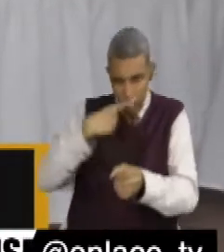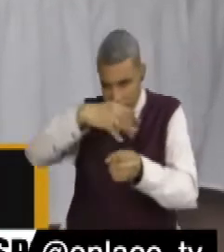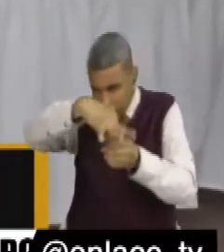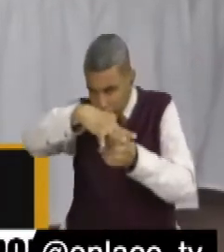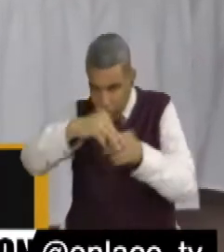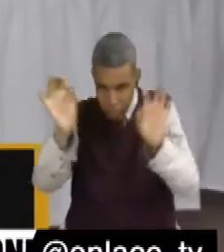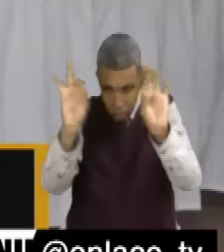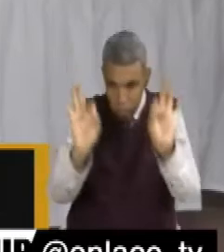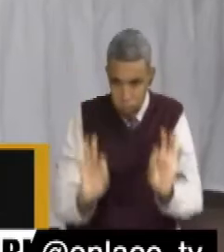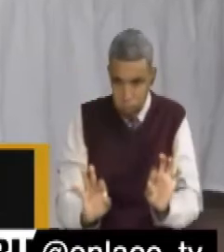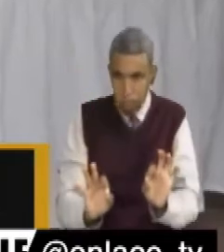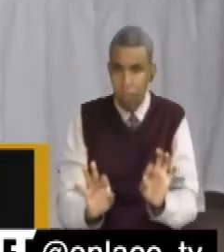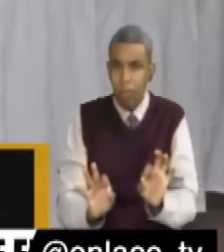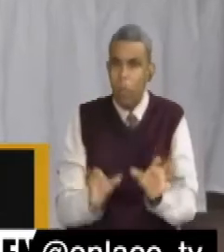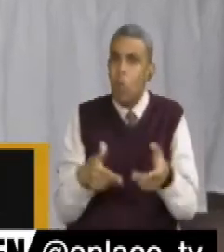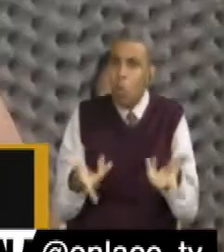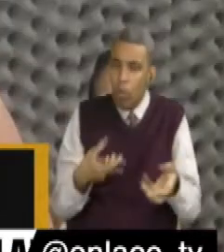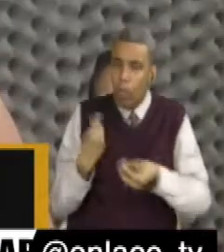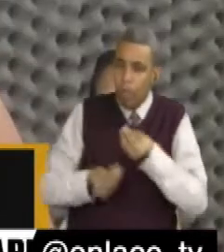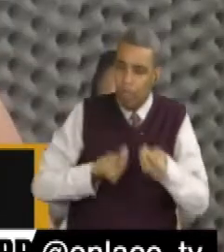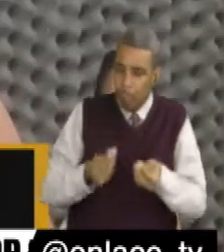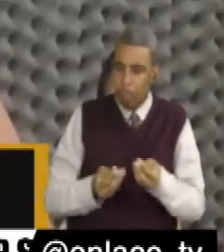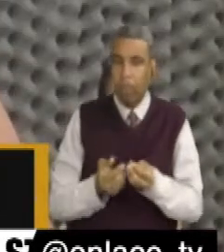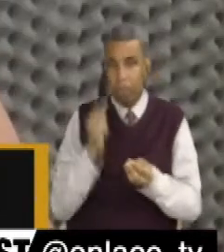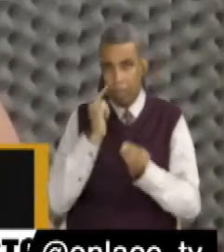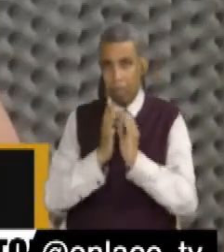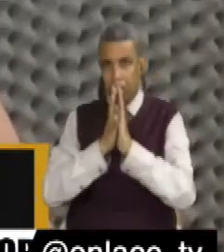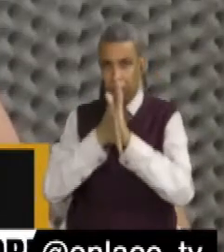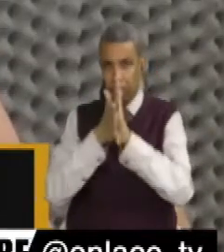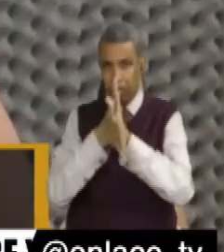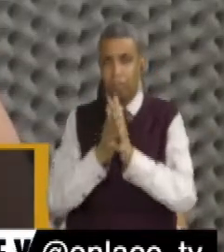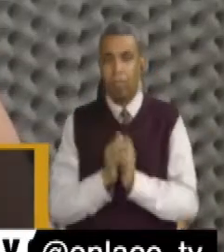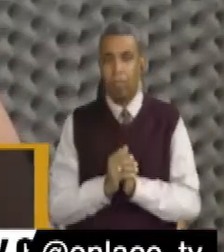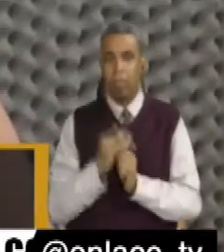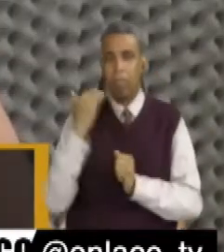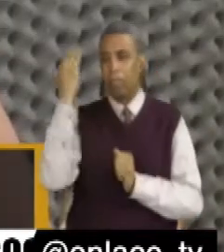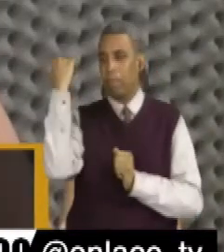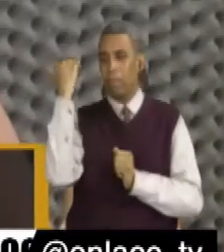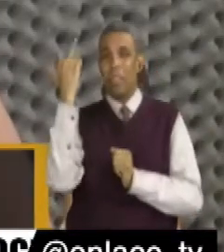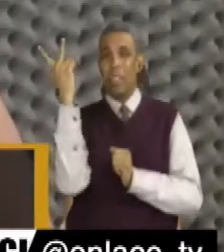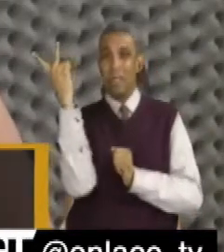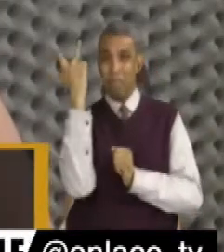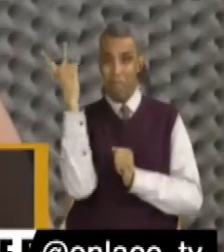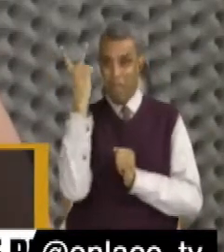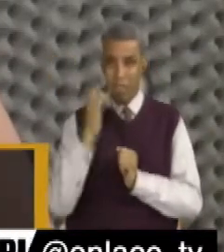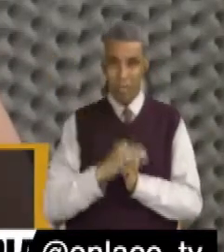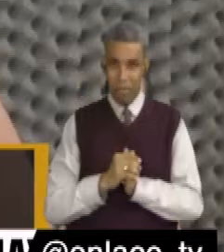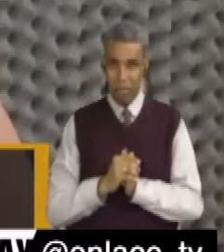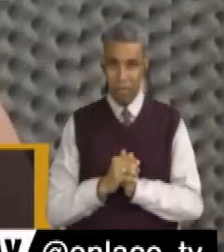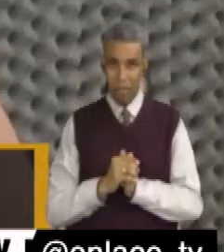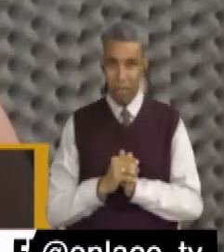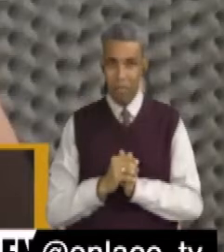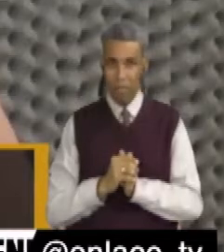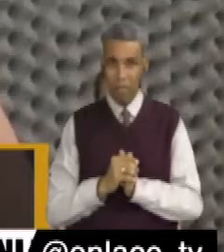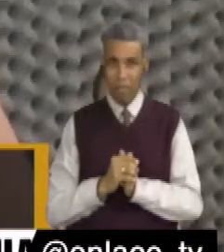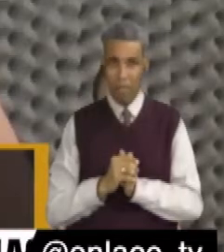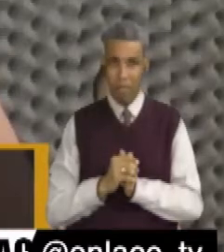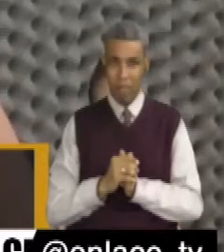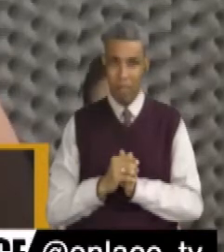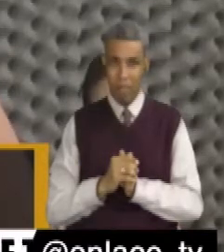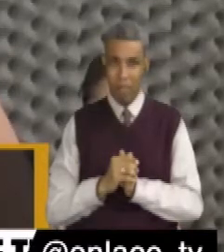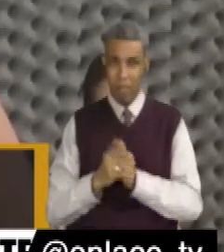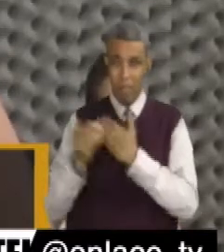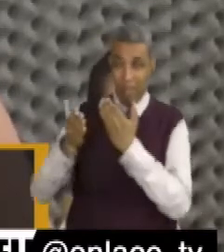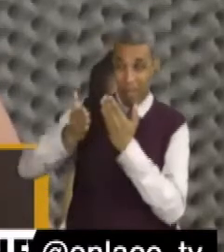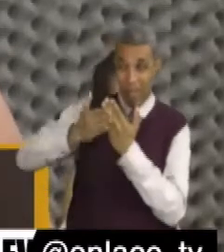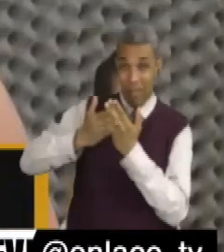revocatorio que se adelanta en la ciudad. El viernes tuvimos pues ya la notificación oficial en la que la gobernación hizo un cambio,